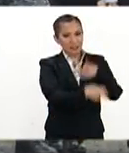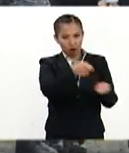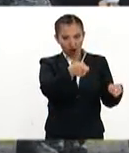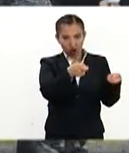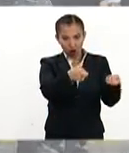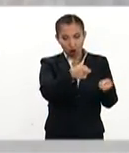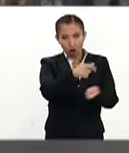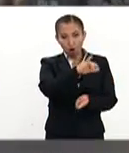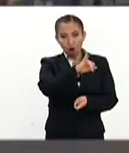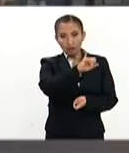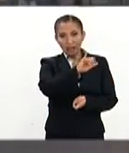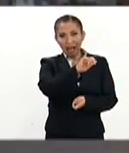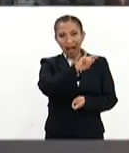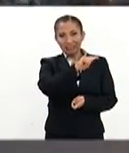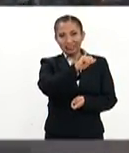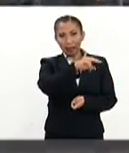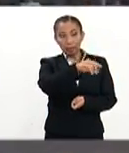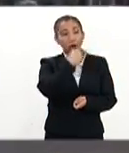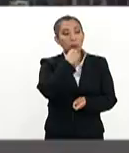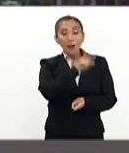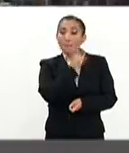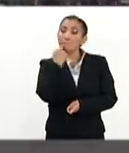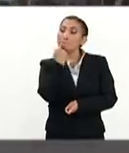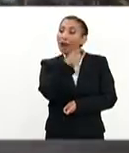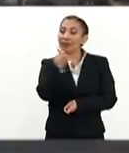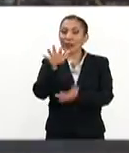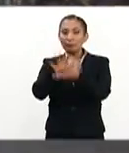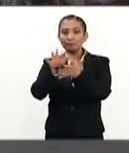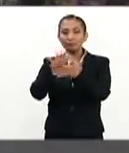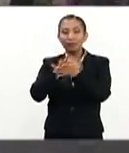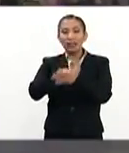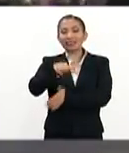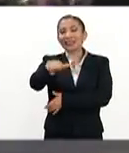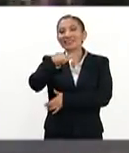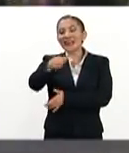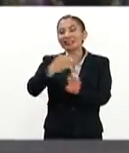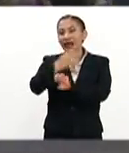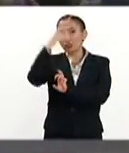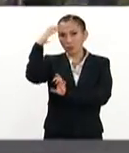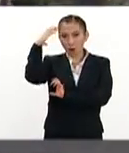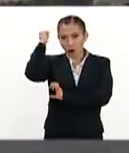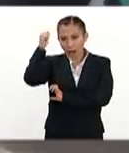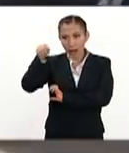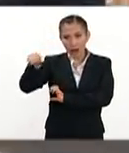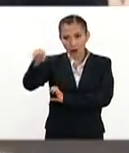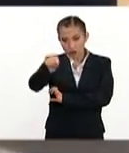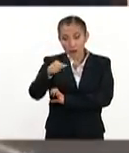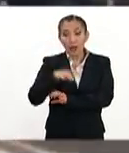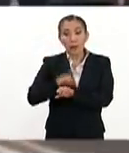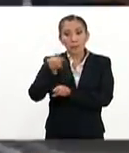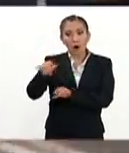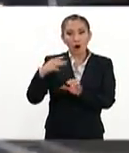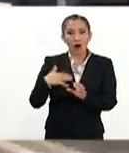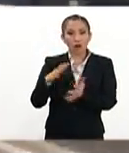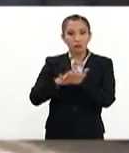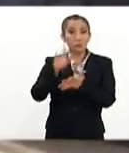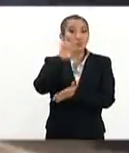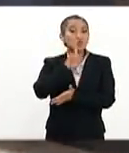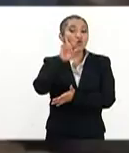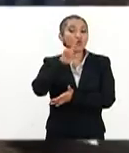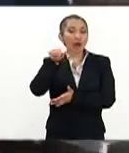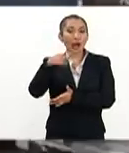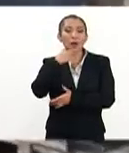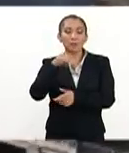control José Artemio Zúñiga, Borges fue trasladado al Ceferezo 16 en el estado de Morelos, pero por ser un penal femenil,